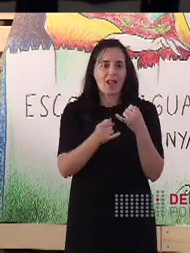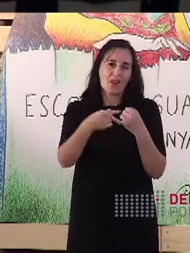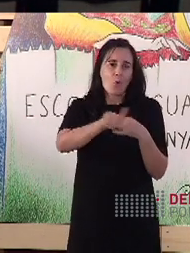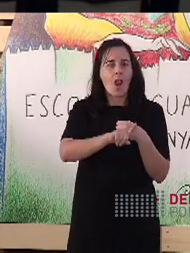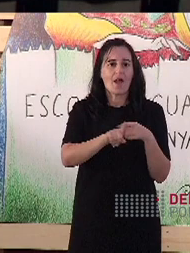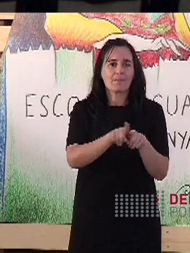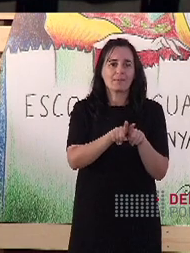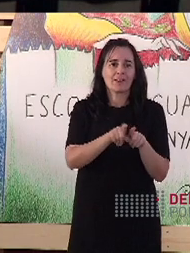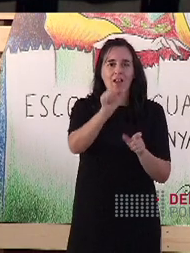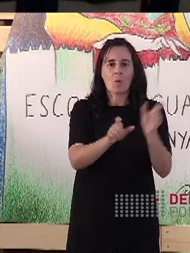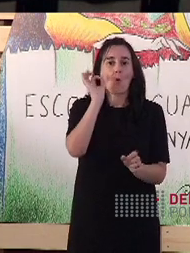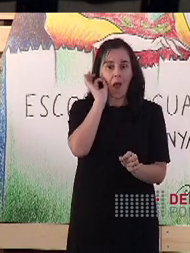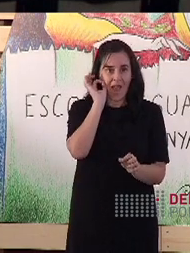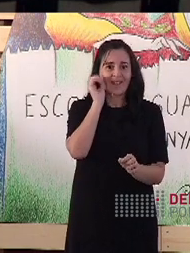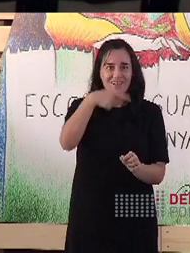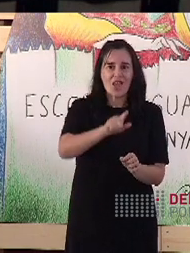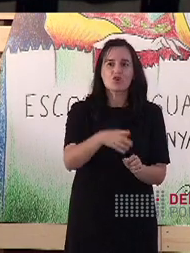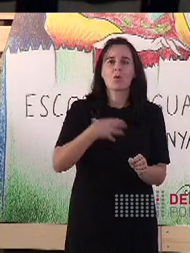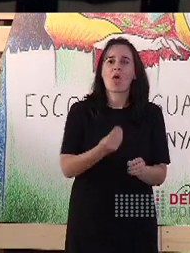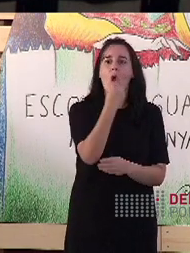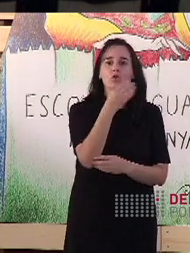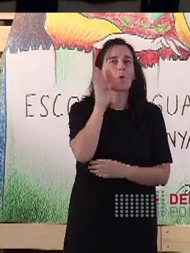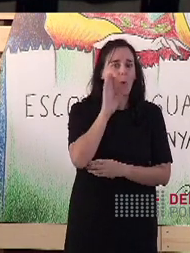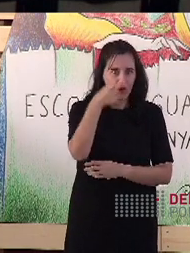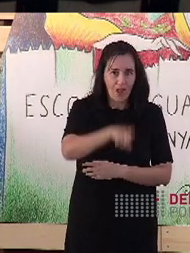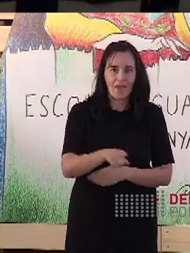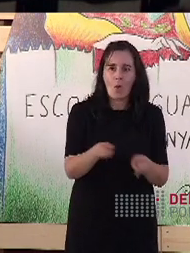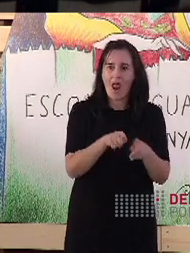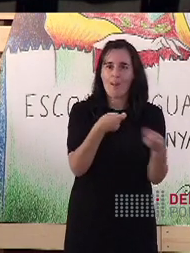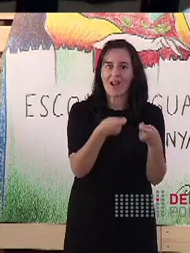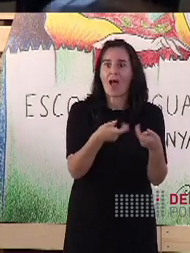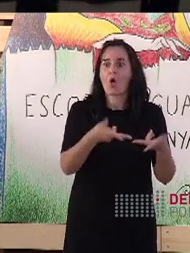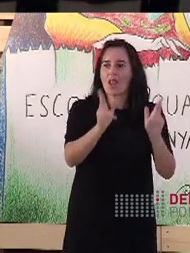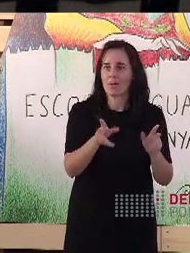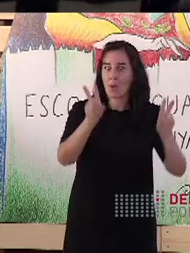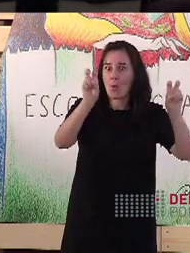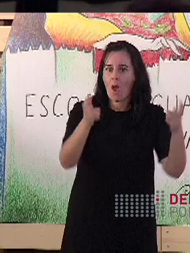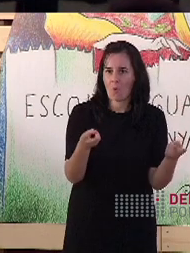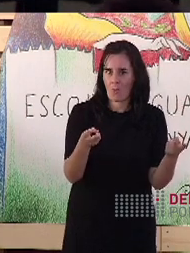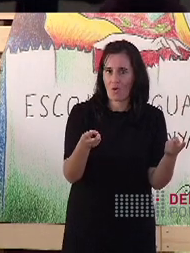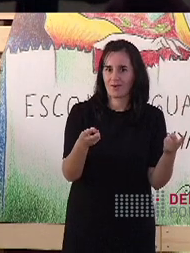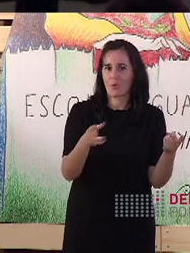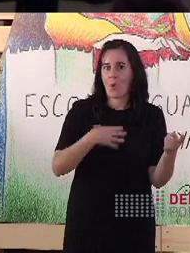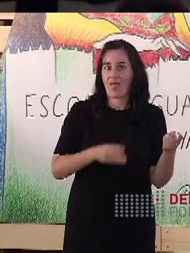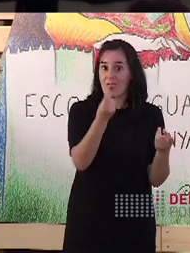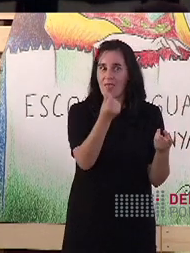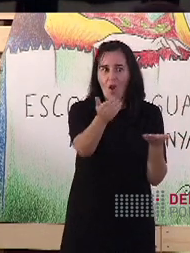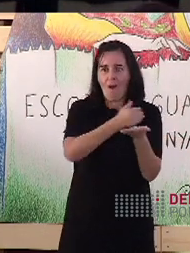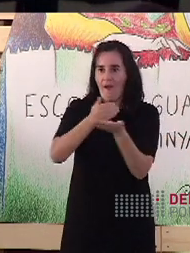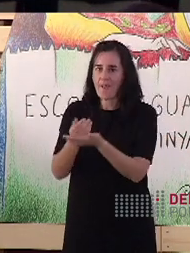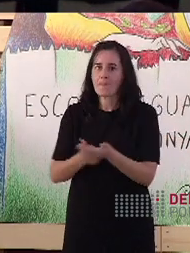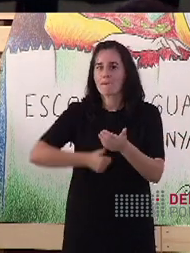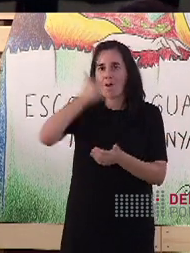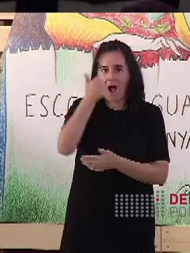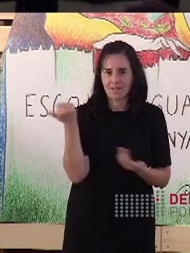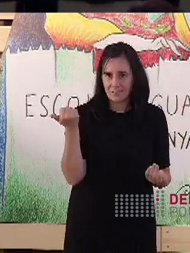consumidoras de porno, que somos las mujeres. Ellos quieren abrir ese mercado también, tener otro nicho de mercado, ganar más dinero. ¿Cómo? Pues